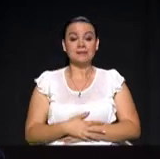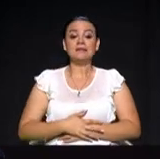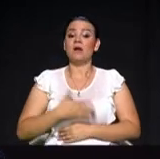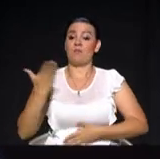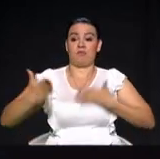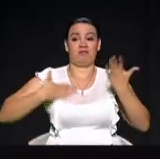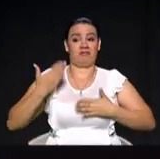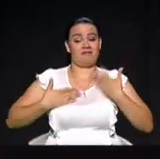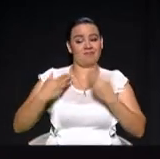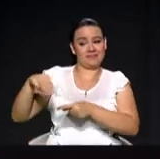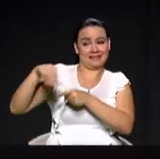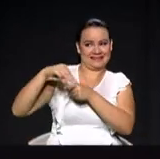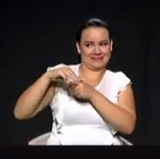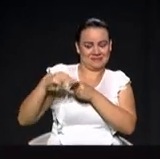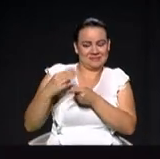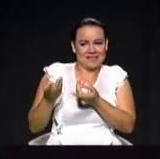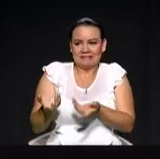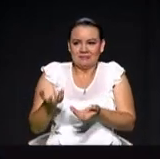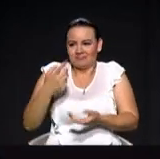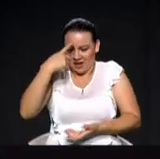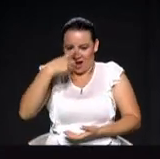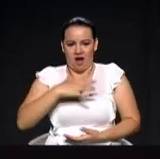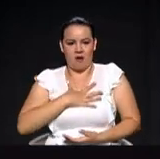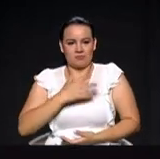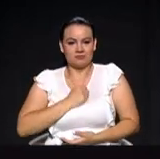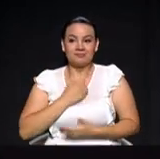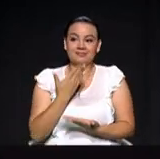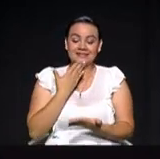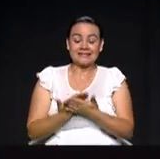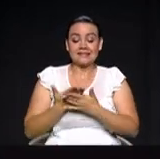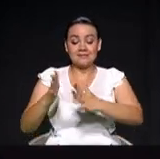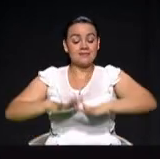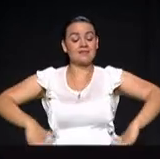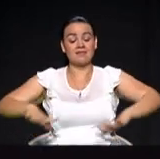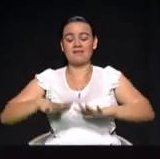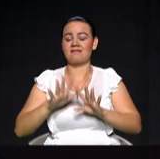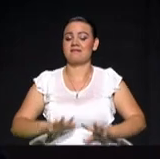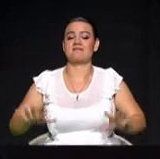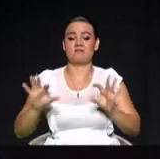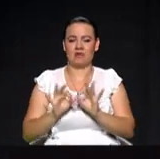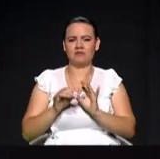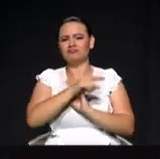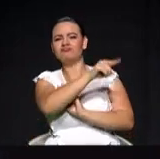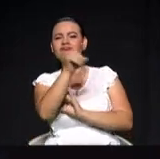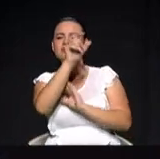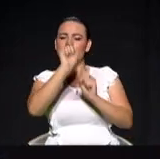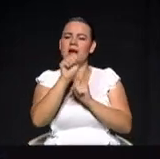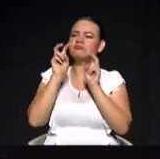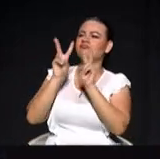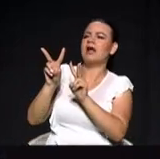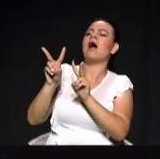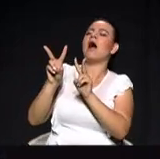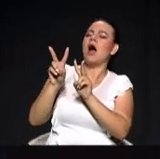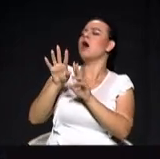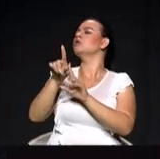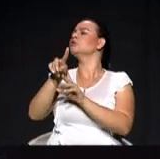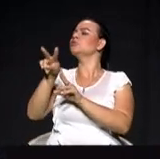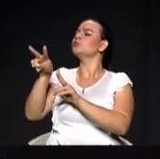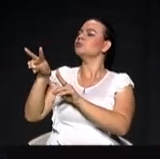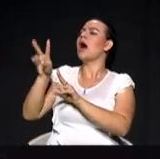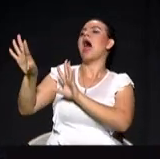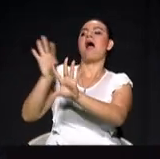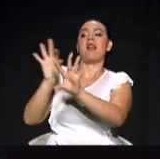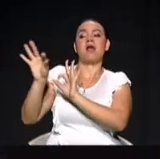telemedellín porque estos espacios donde efectivamente los ciudadanos tienen la posibilidad de elegir y elegir bien el próximo 27 de octubre